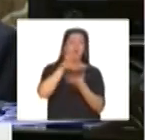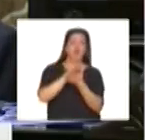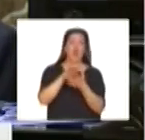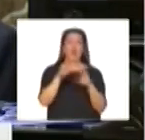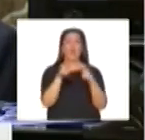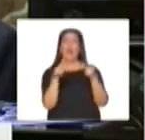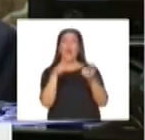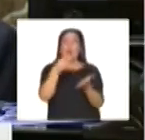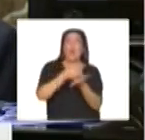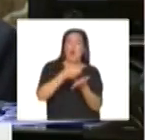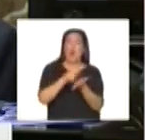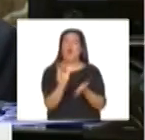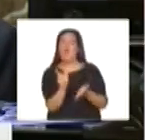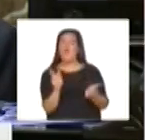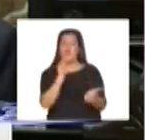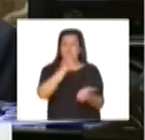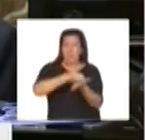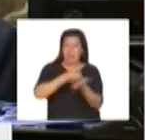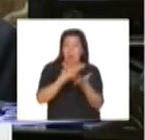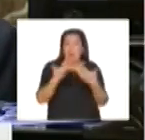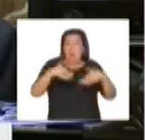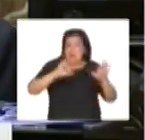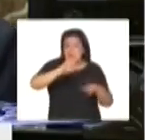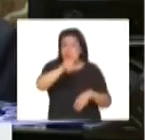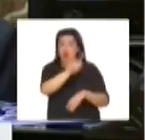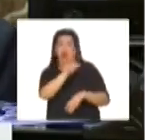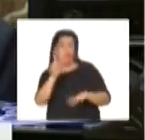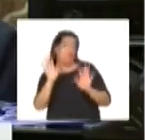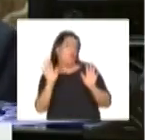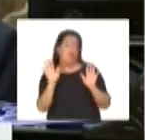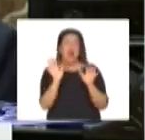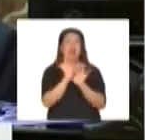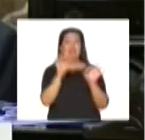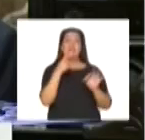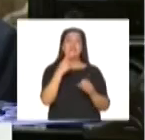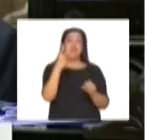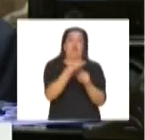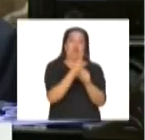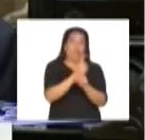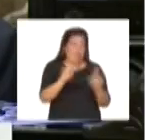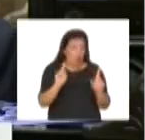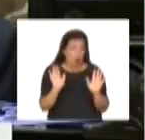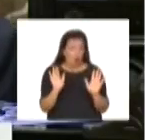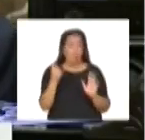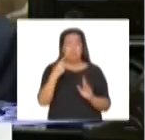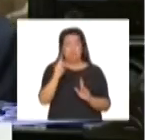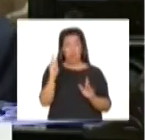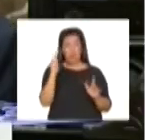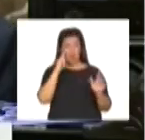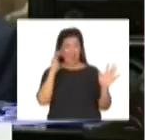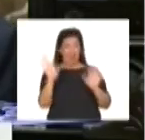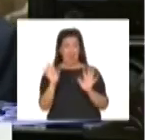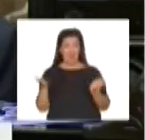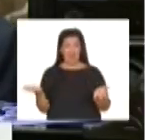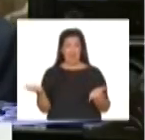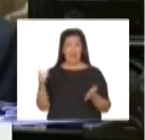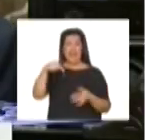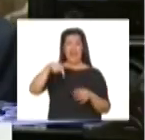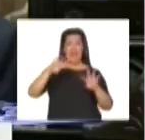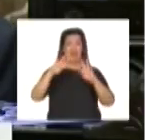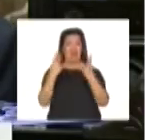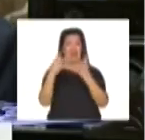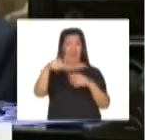Hay muchos que optan por rendirse. Ahora, si te rendís, dejás de existir. Dejás de existir, no